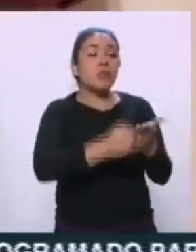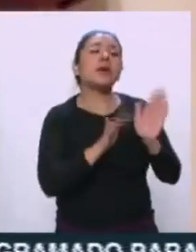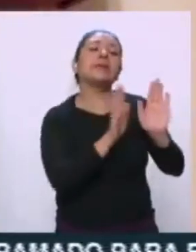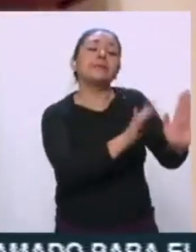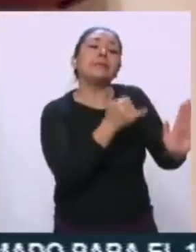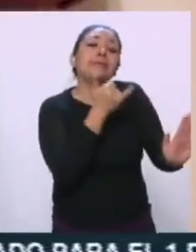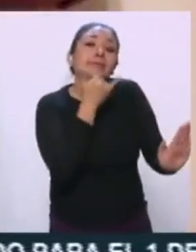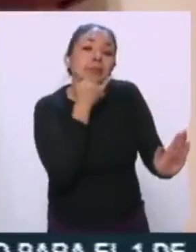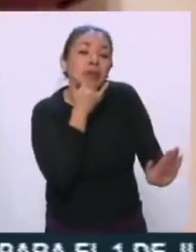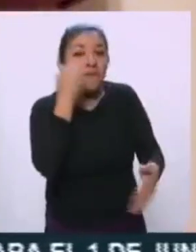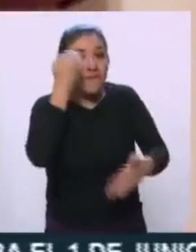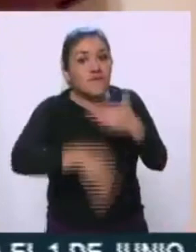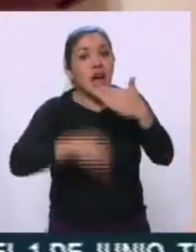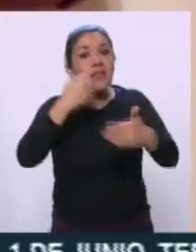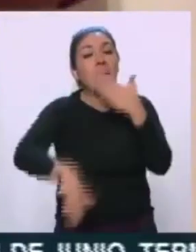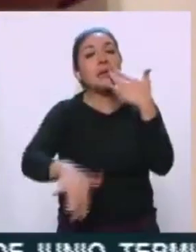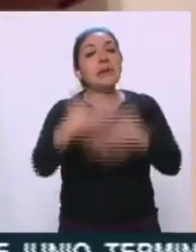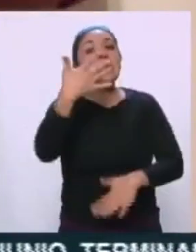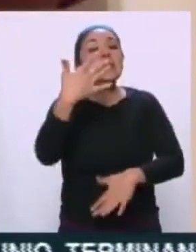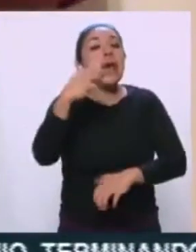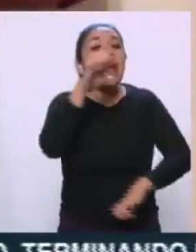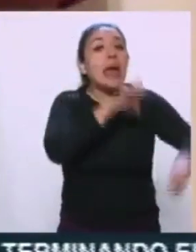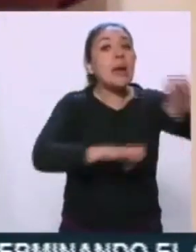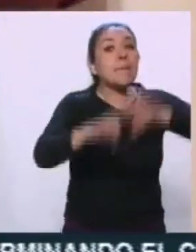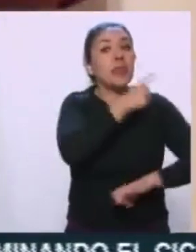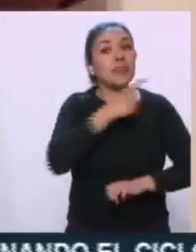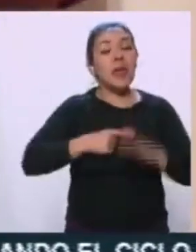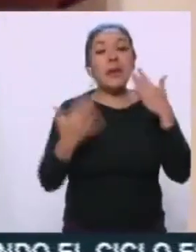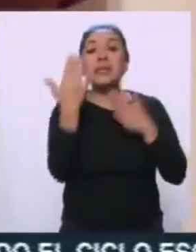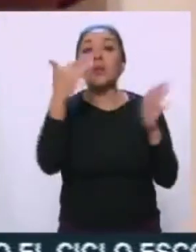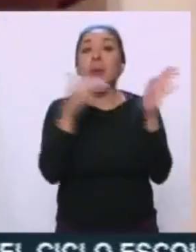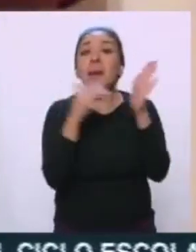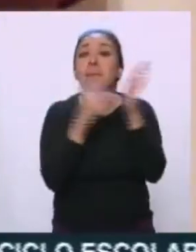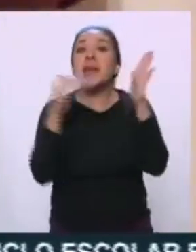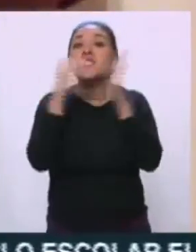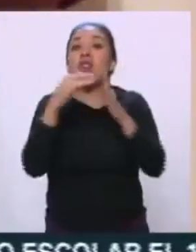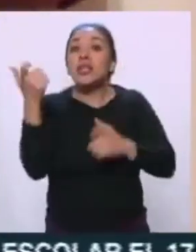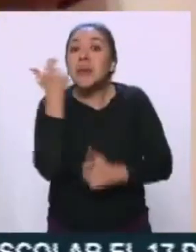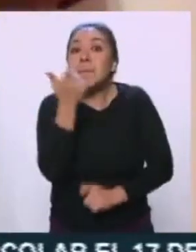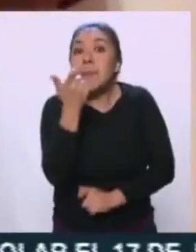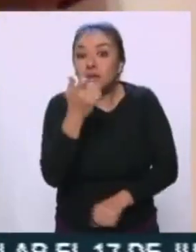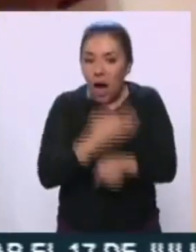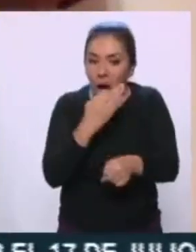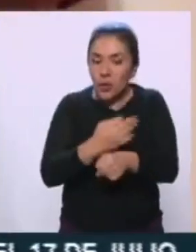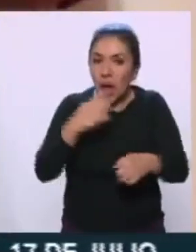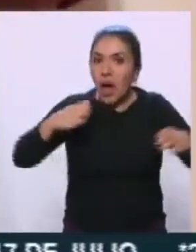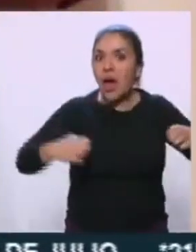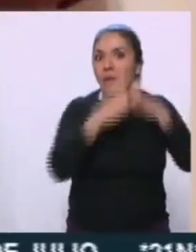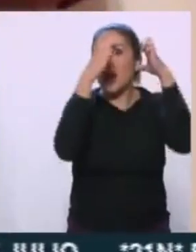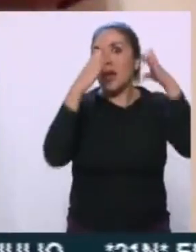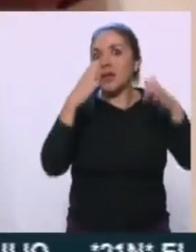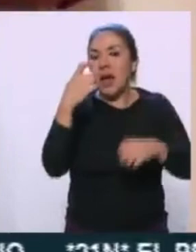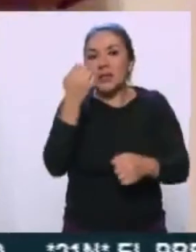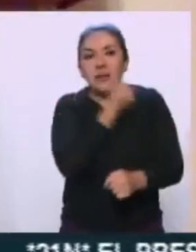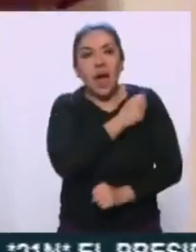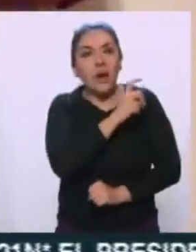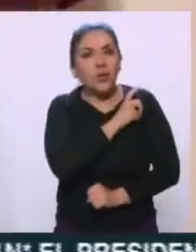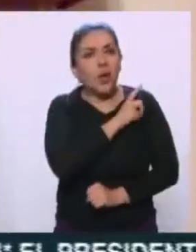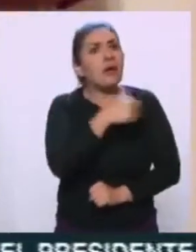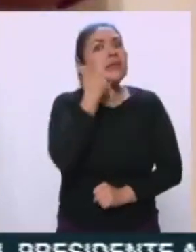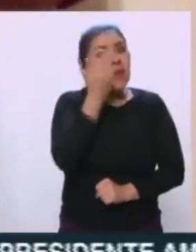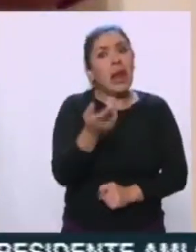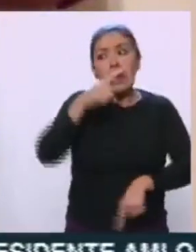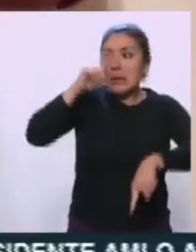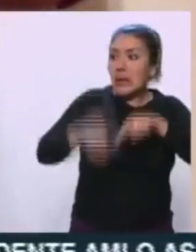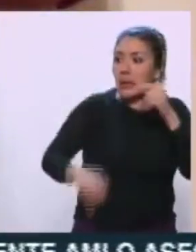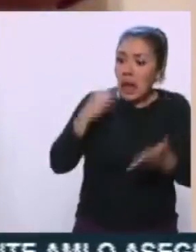Todavía 15 empresas deben 50,000 millones de pesos justo en la pandemia, es decir, quieren que les condonen y todavía no pagan